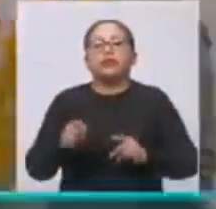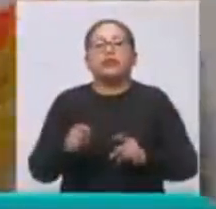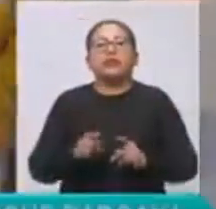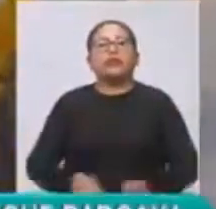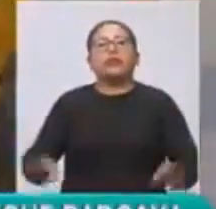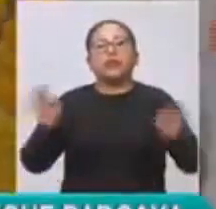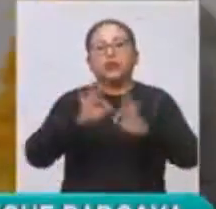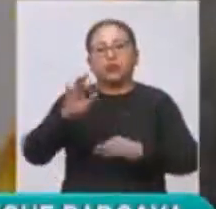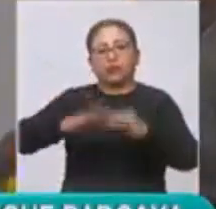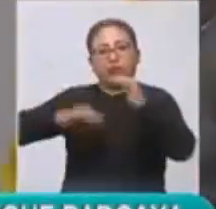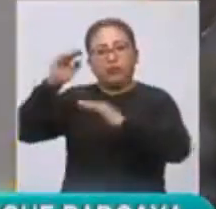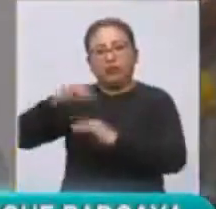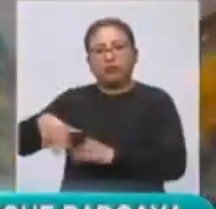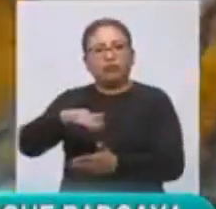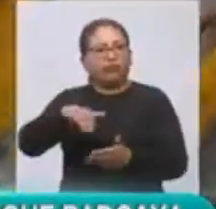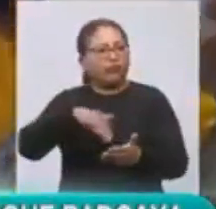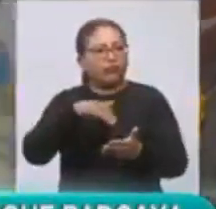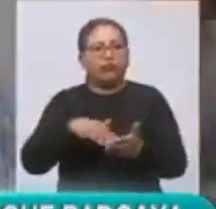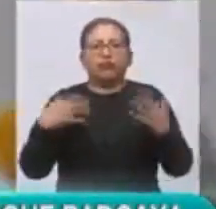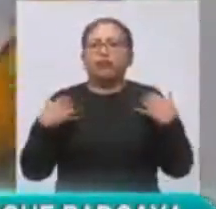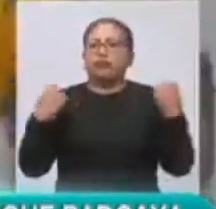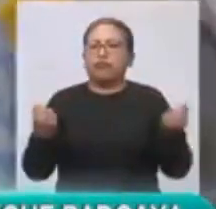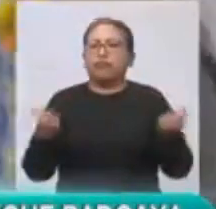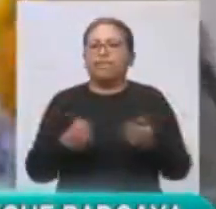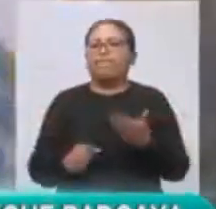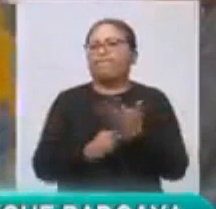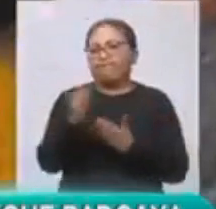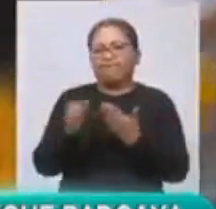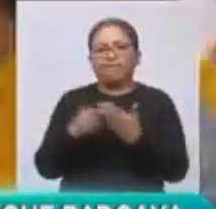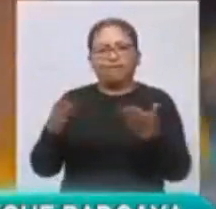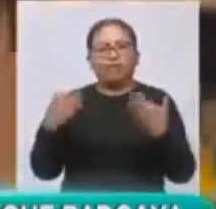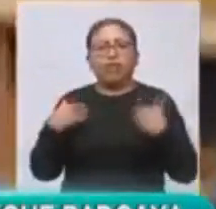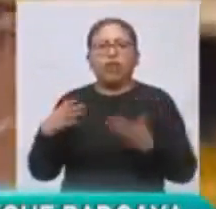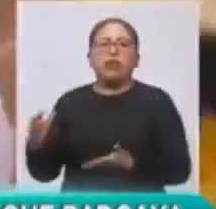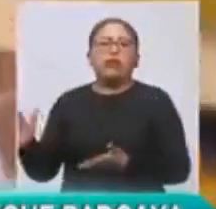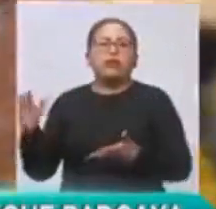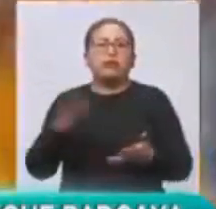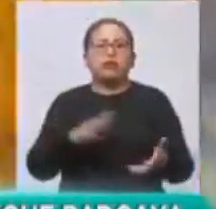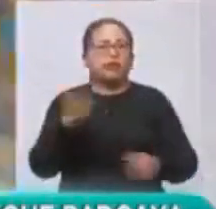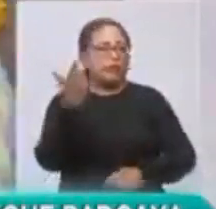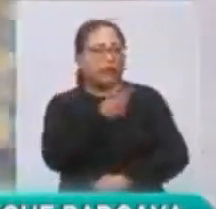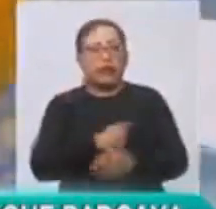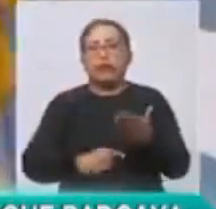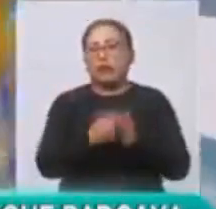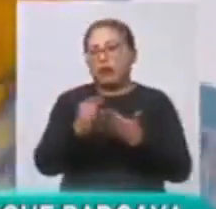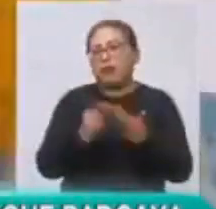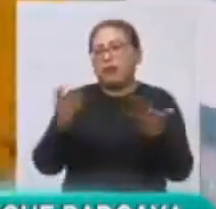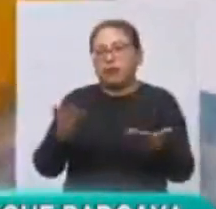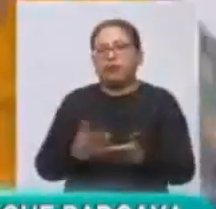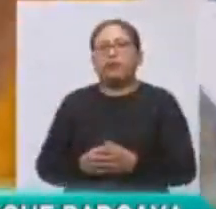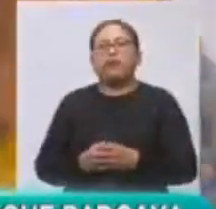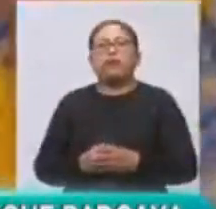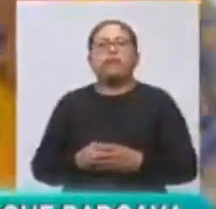importante infraestructura, donde también se ha garantizado la llegada de más vacunas, llamadas